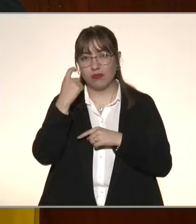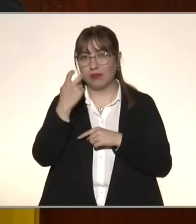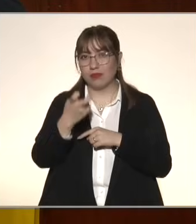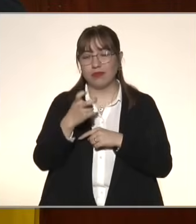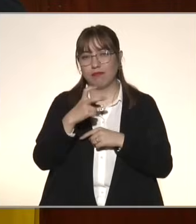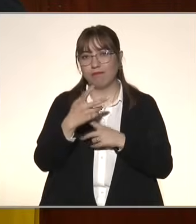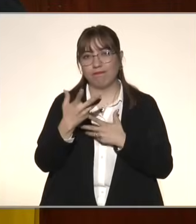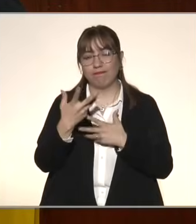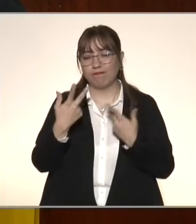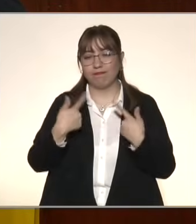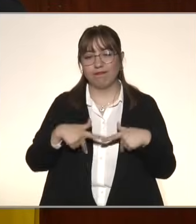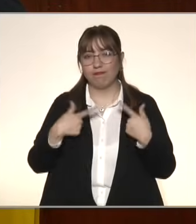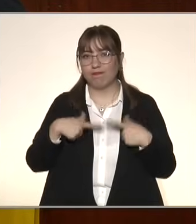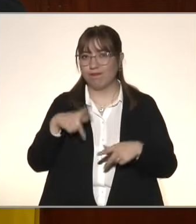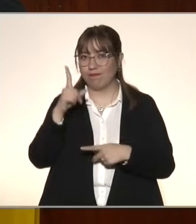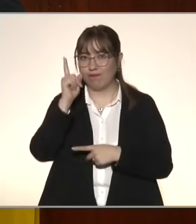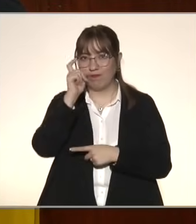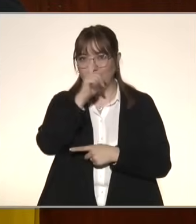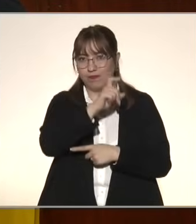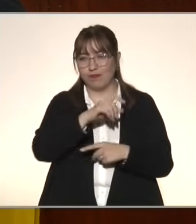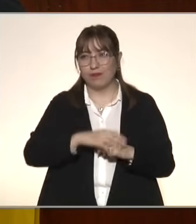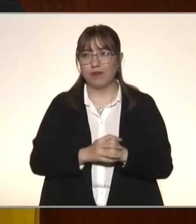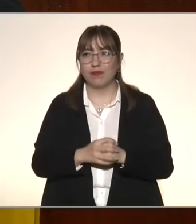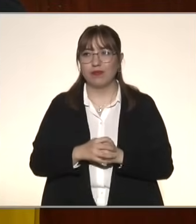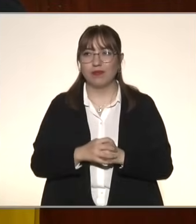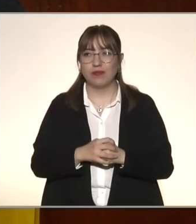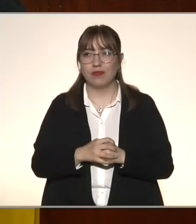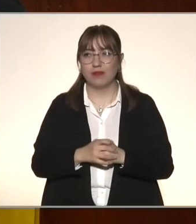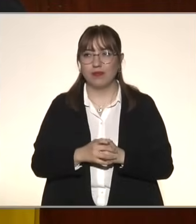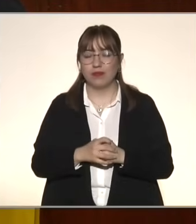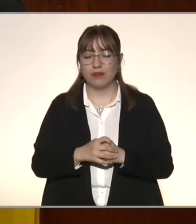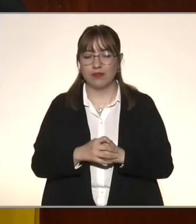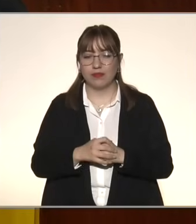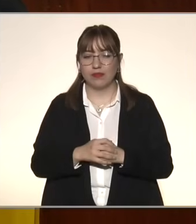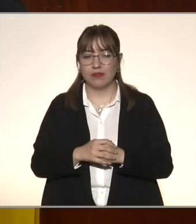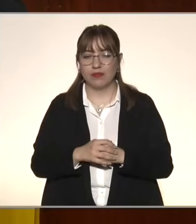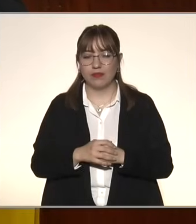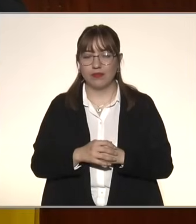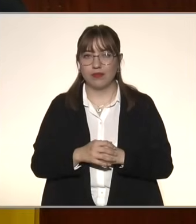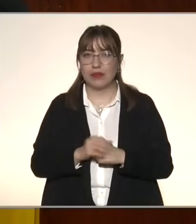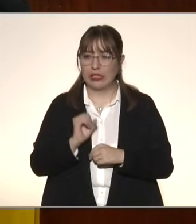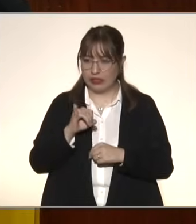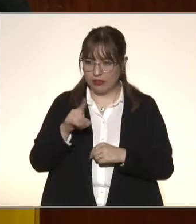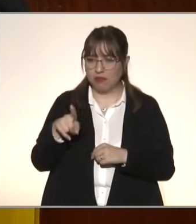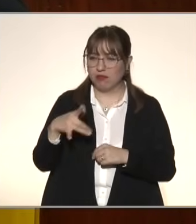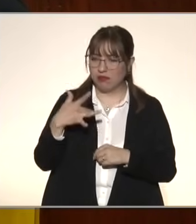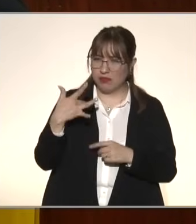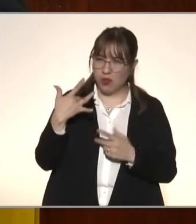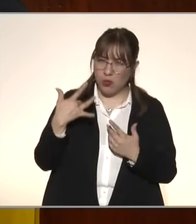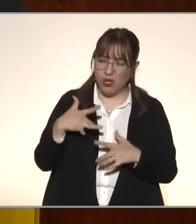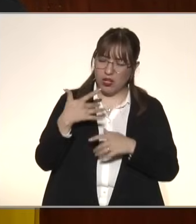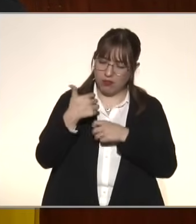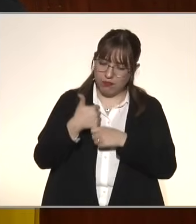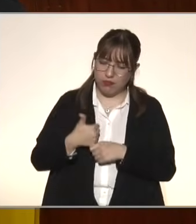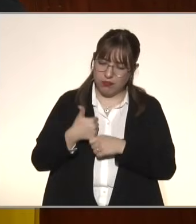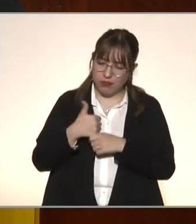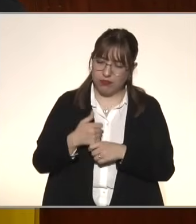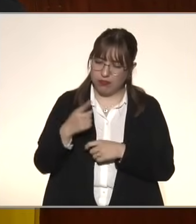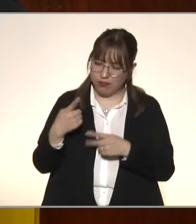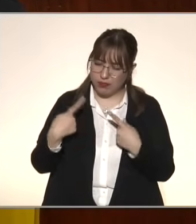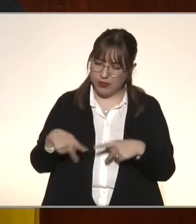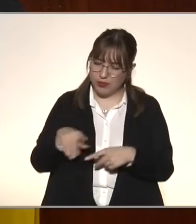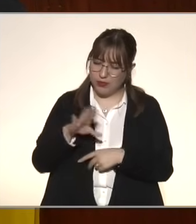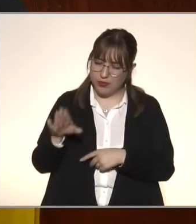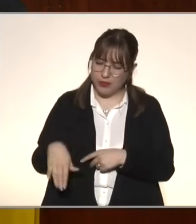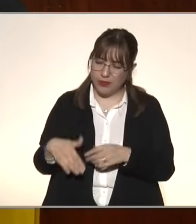de un doliente, ¿no? El doliente es como otra cosa, o sea, te duele la ausencia y aprender a vivir con su nueva